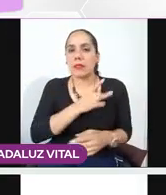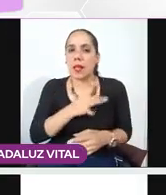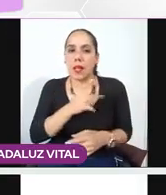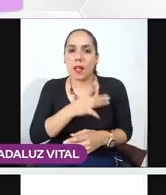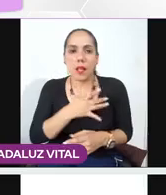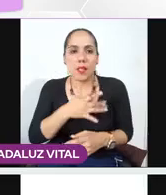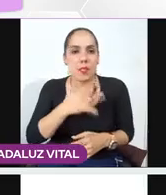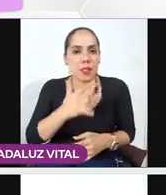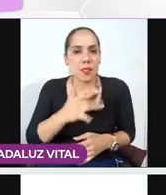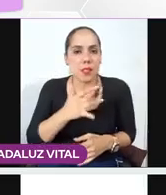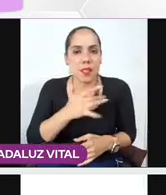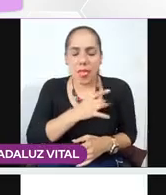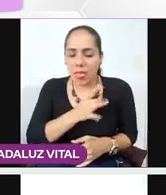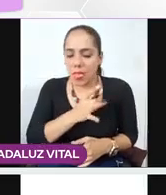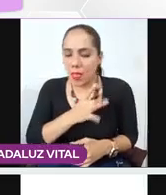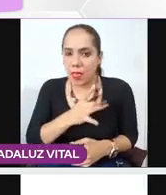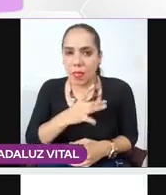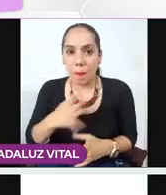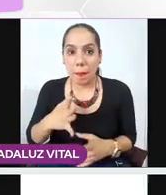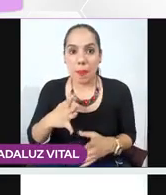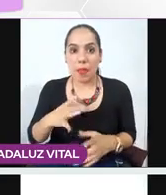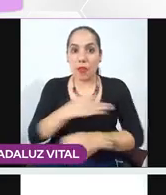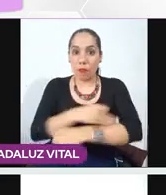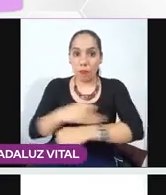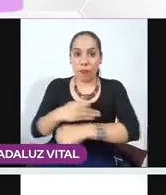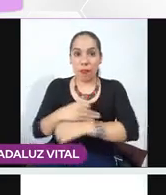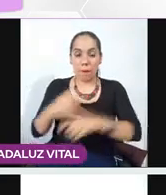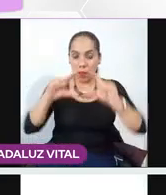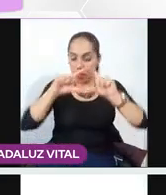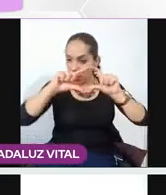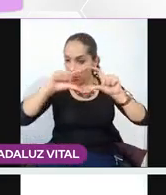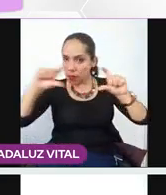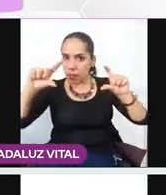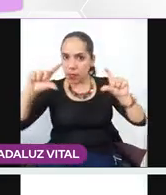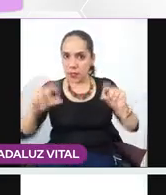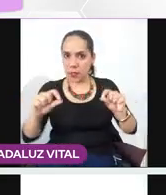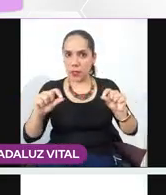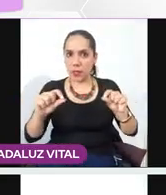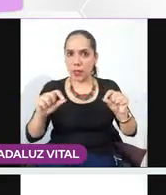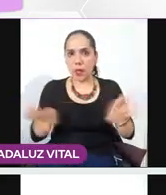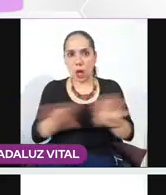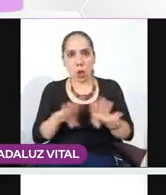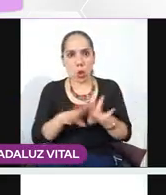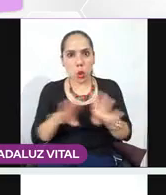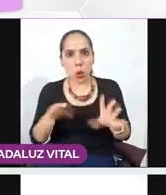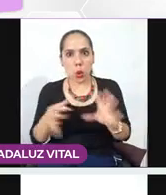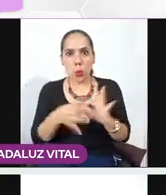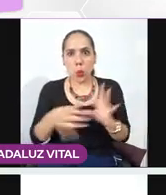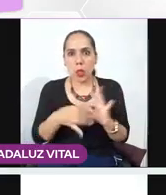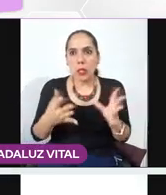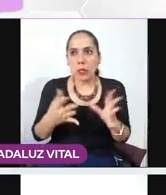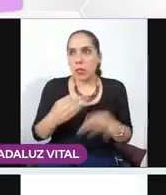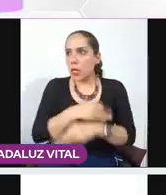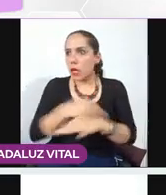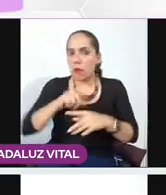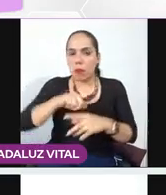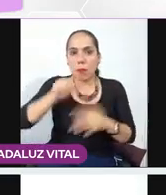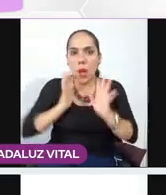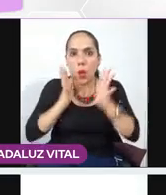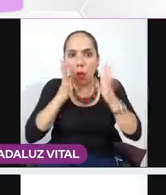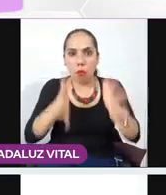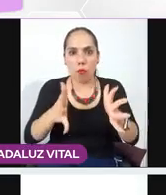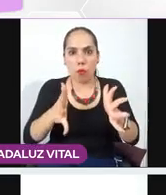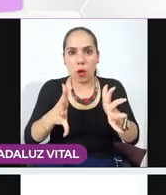mismas familias son las que estigmatizan, ¿no? Ellos se sienten como estigmatizados y ellos son los que meten las ideas a los pequeños,